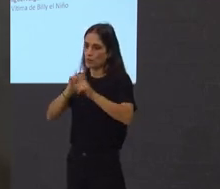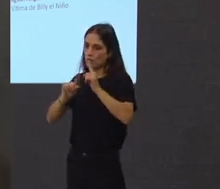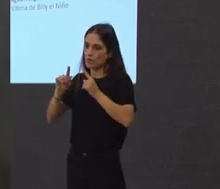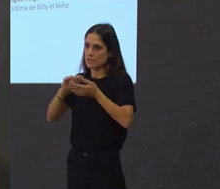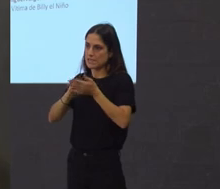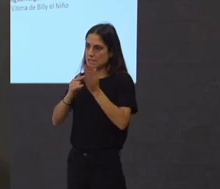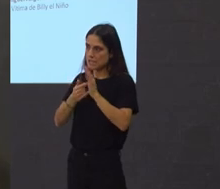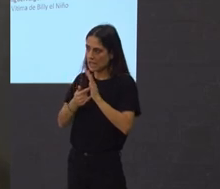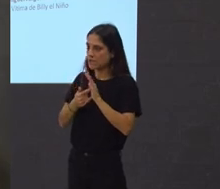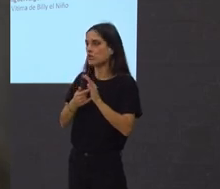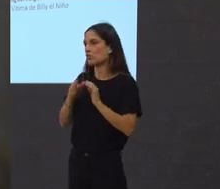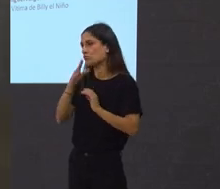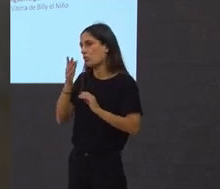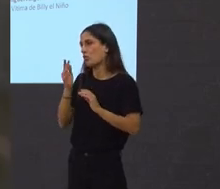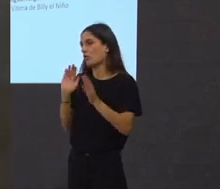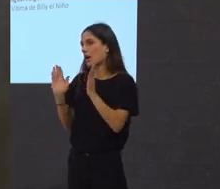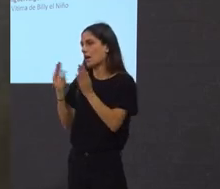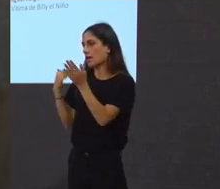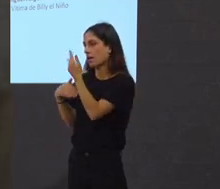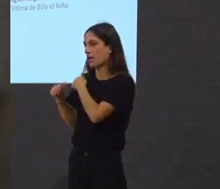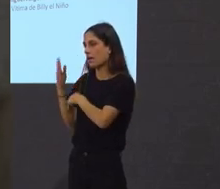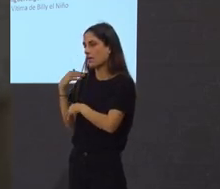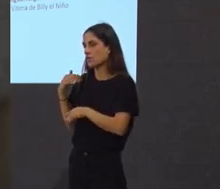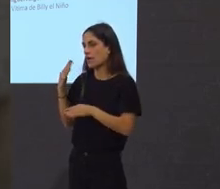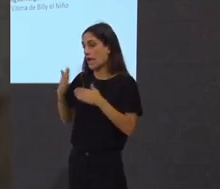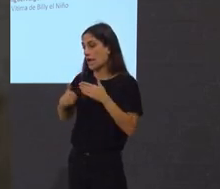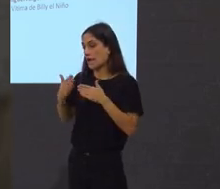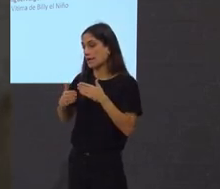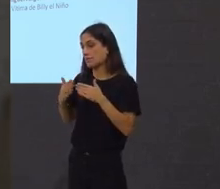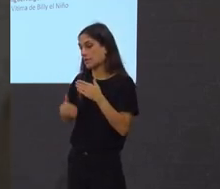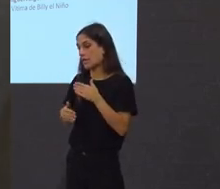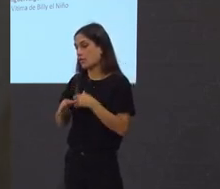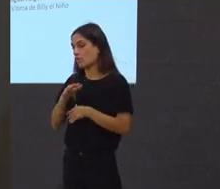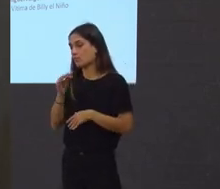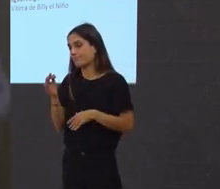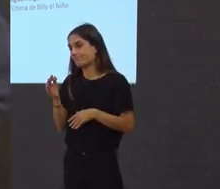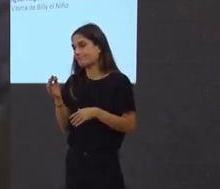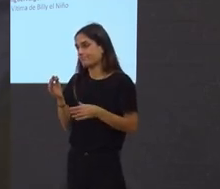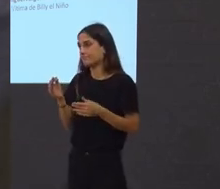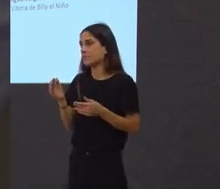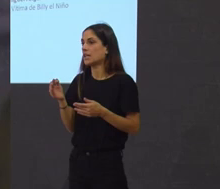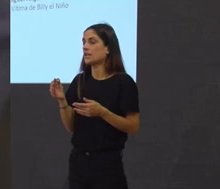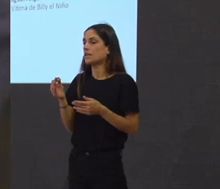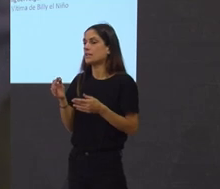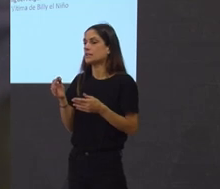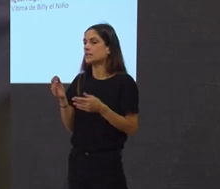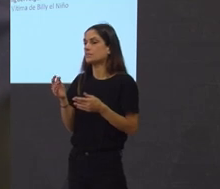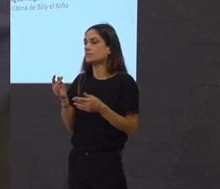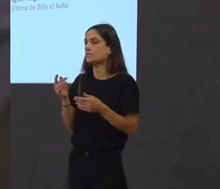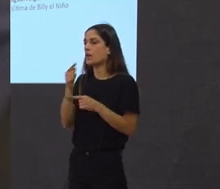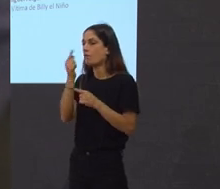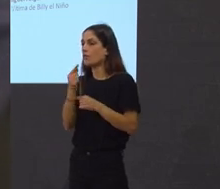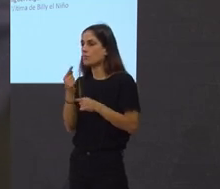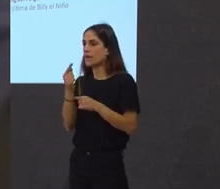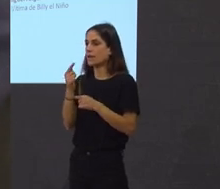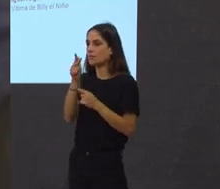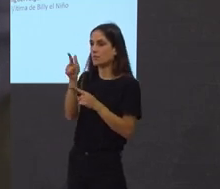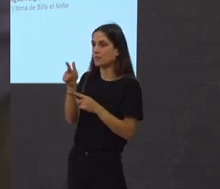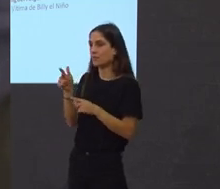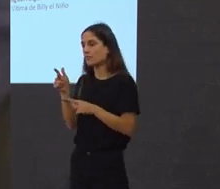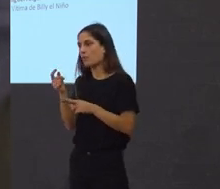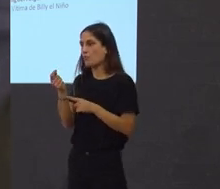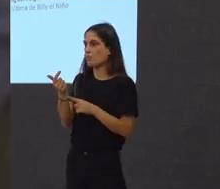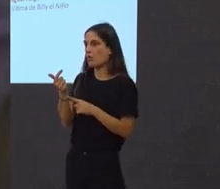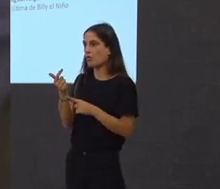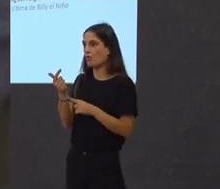y tal que tuvo que sufrir pero sobre todo es un homenaje